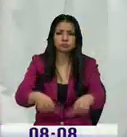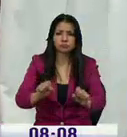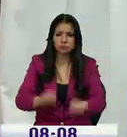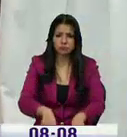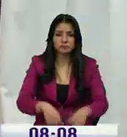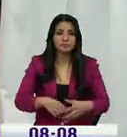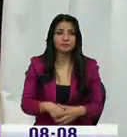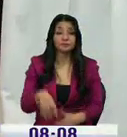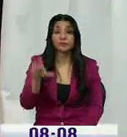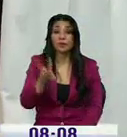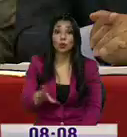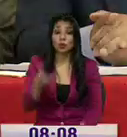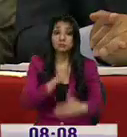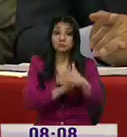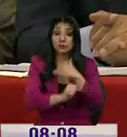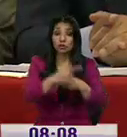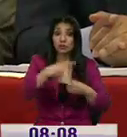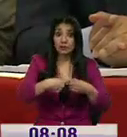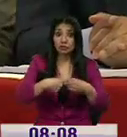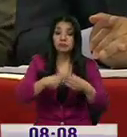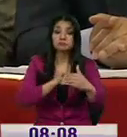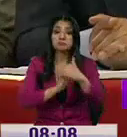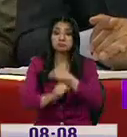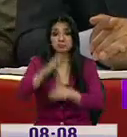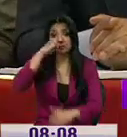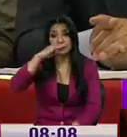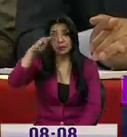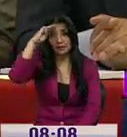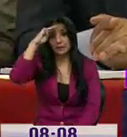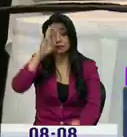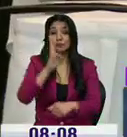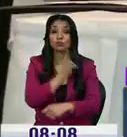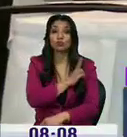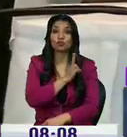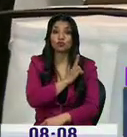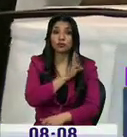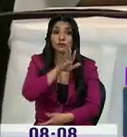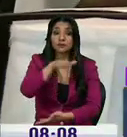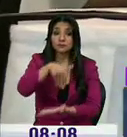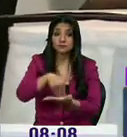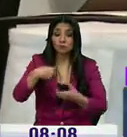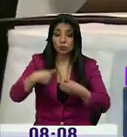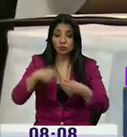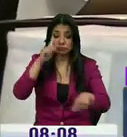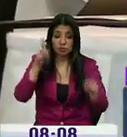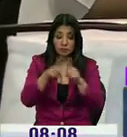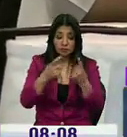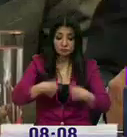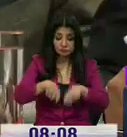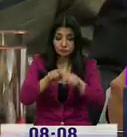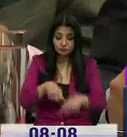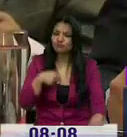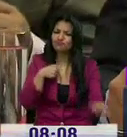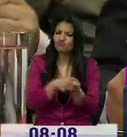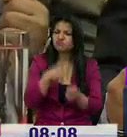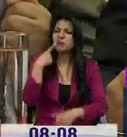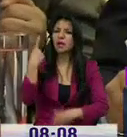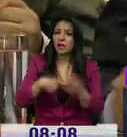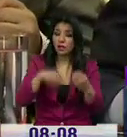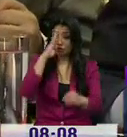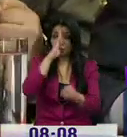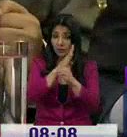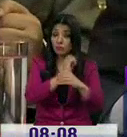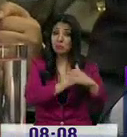Este lunes el Metro de Quito, el Metro de Medellín y la Universidad Central del Ecuador firmaron un acuerdo de cooperación con el objetivo de que el proyecto